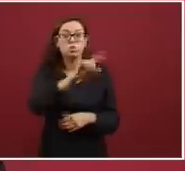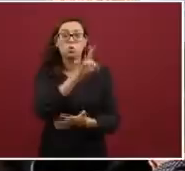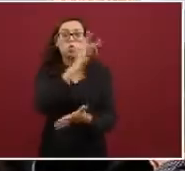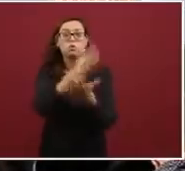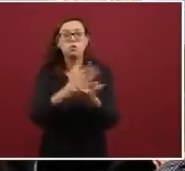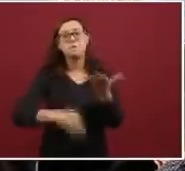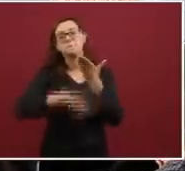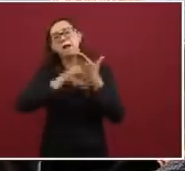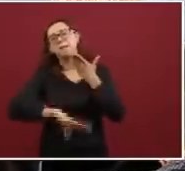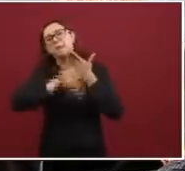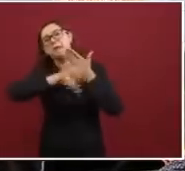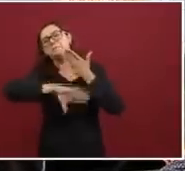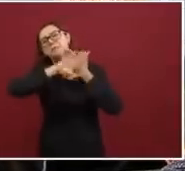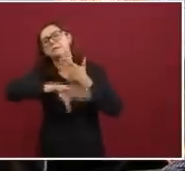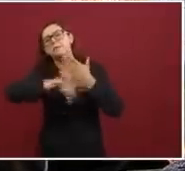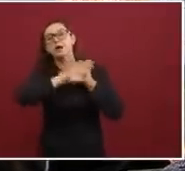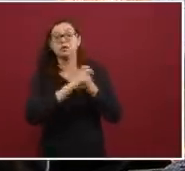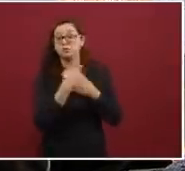Y dije que